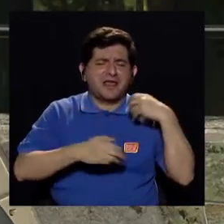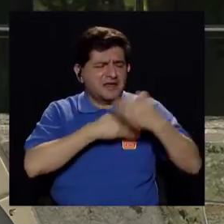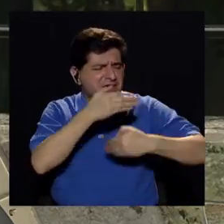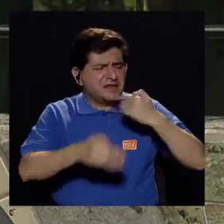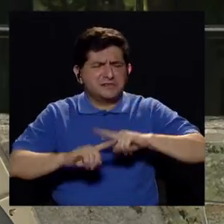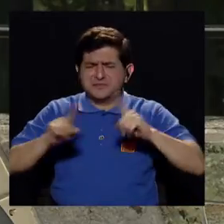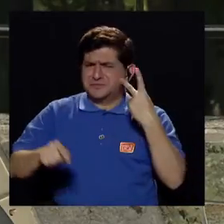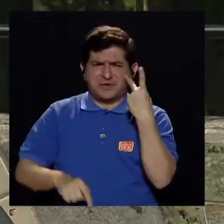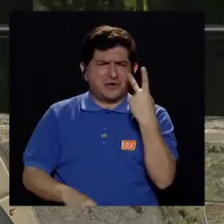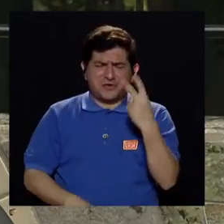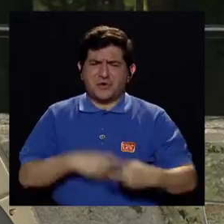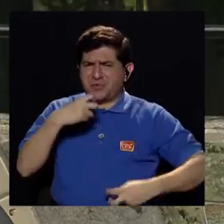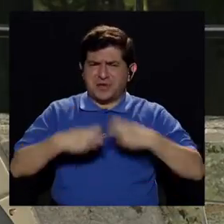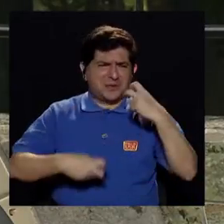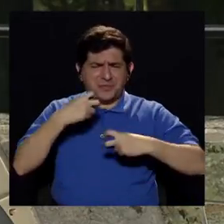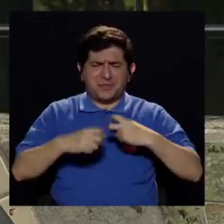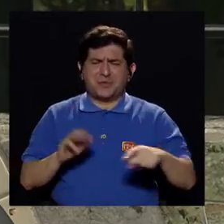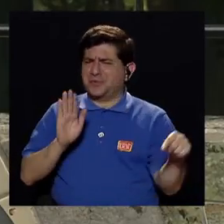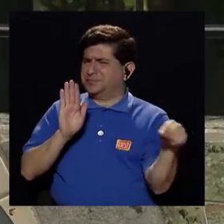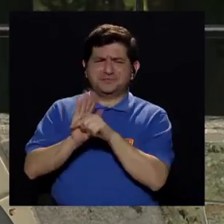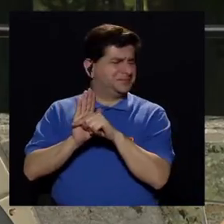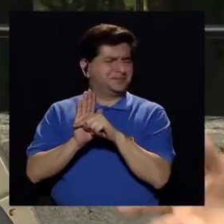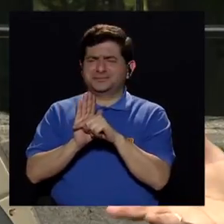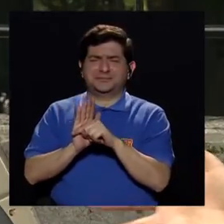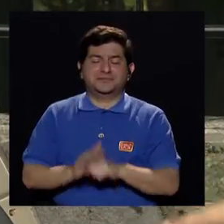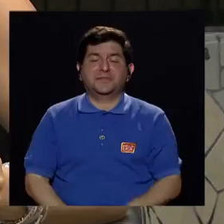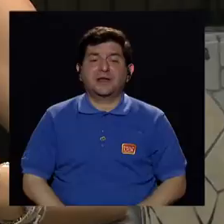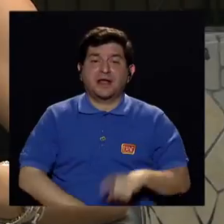verlo como una crisis negativa, sino un momento donde